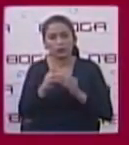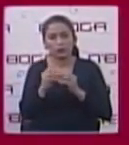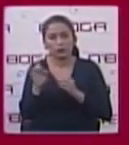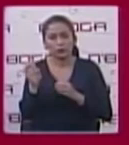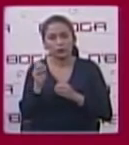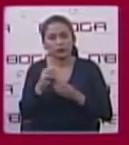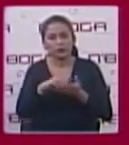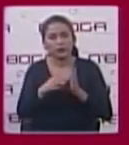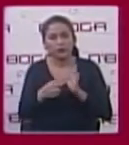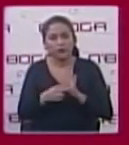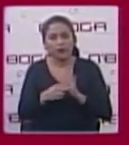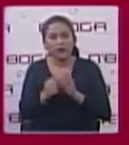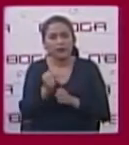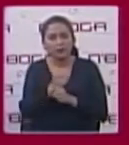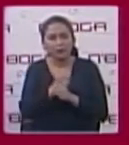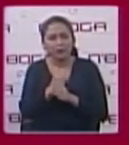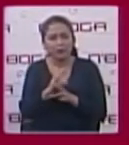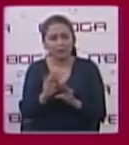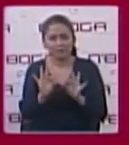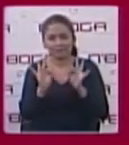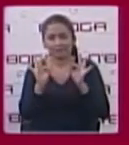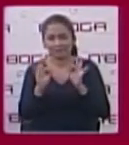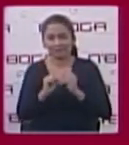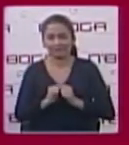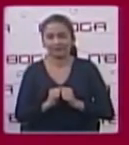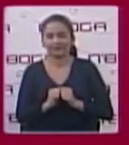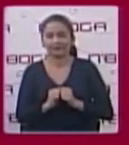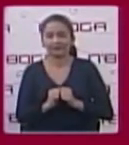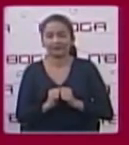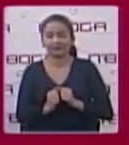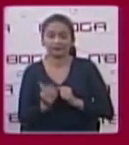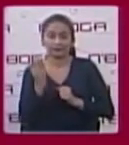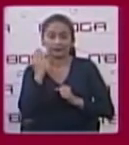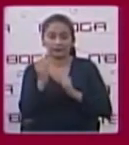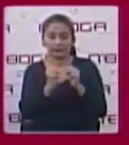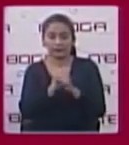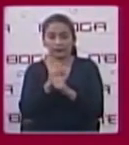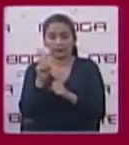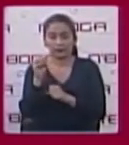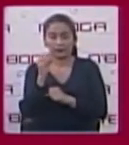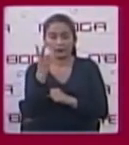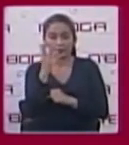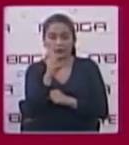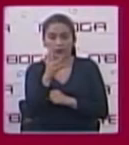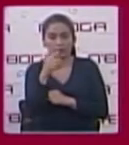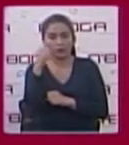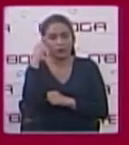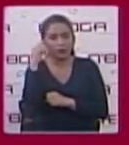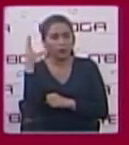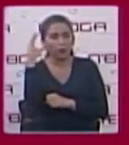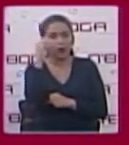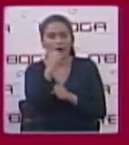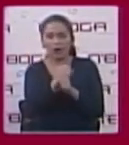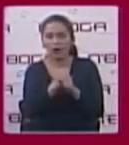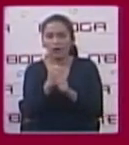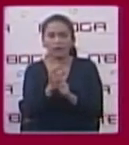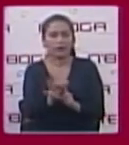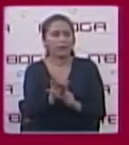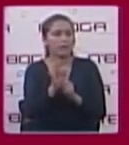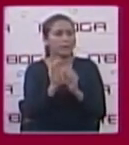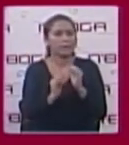Ahora, en el año 2016, ustedes deciden ampliar e iniciar la búsqueda de los mejores cafés ecuatorianos para